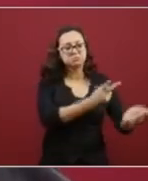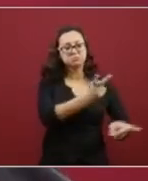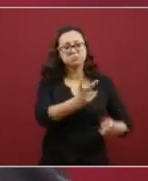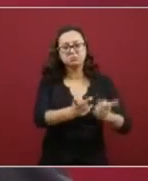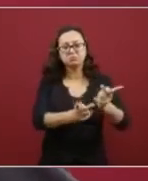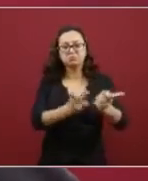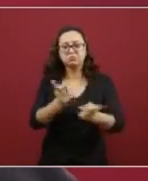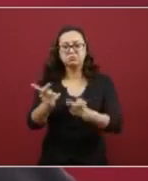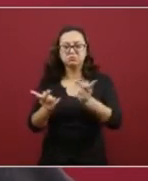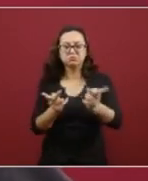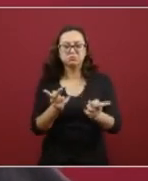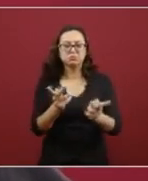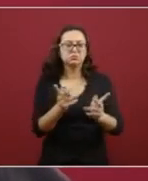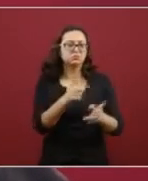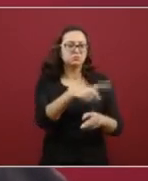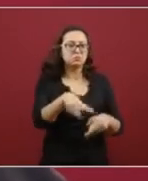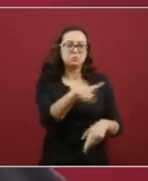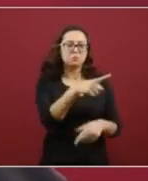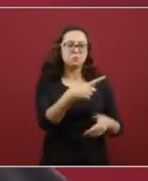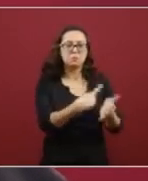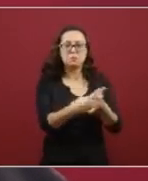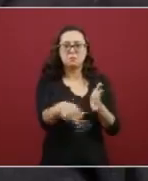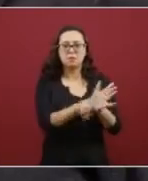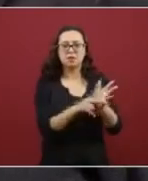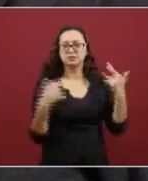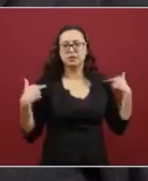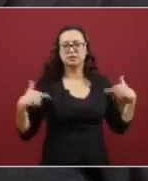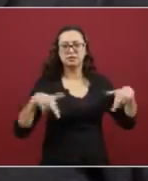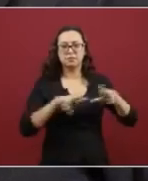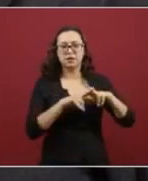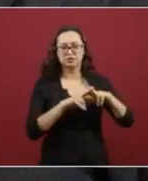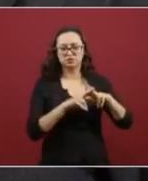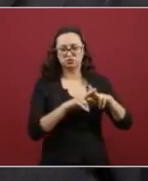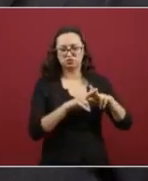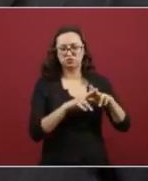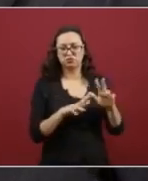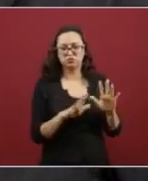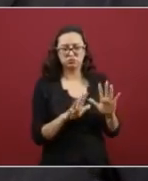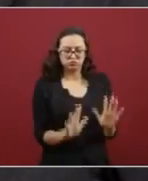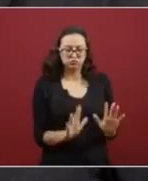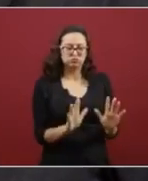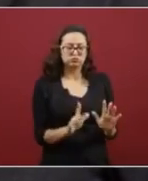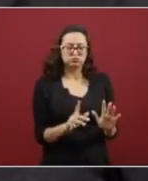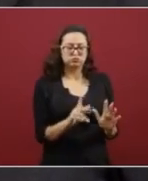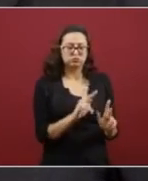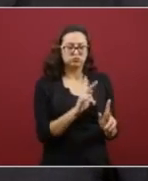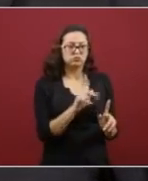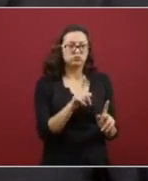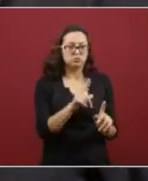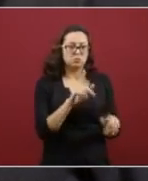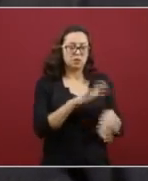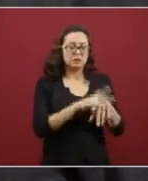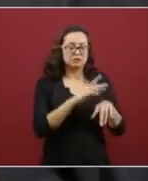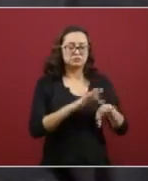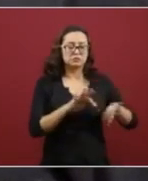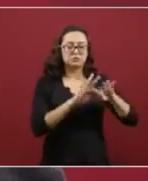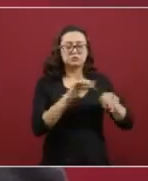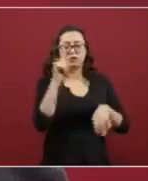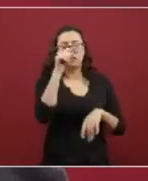las bases, con los maestros, en este caso fundamentalmente en Oaxaca.